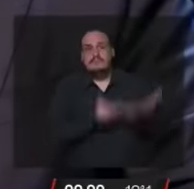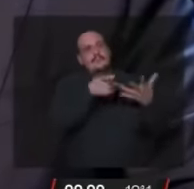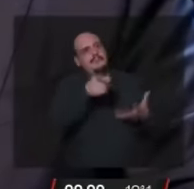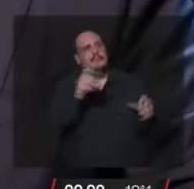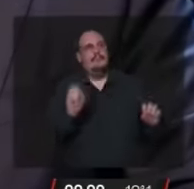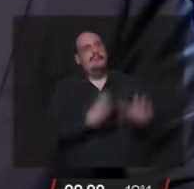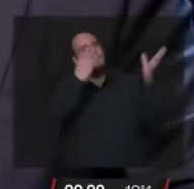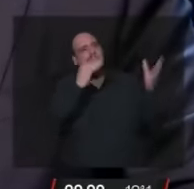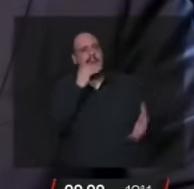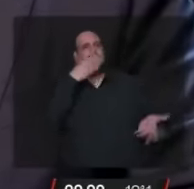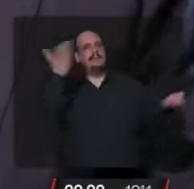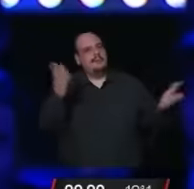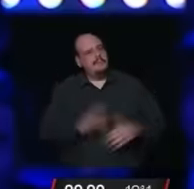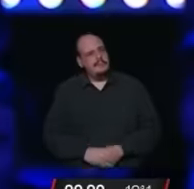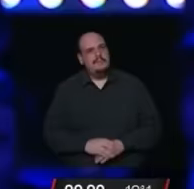Massa?